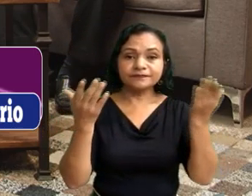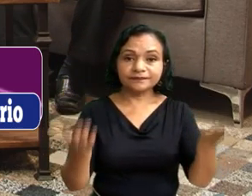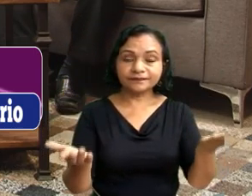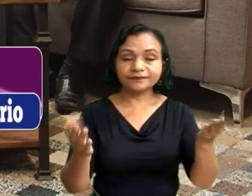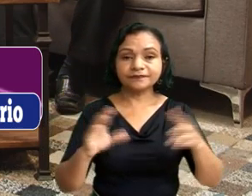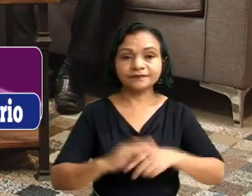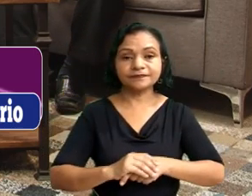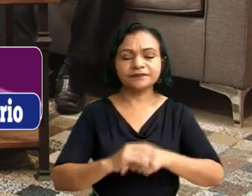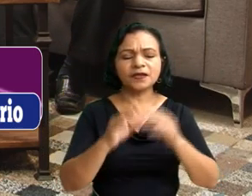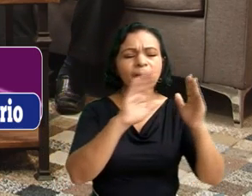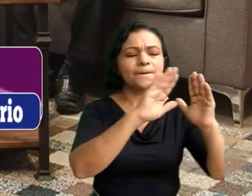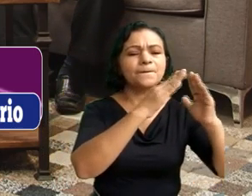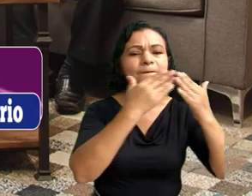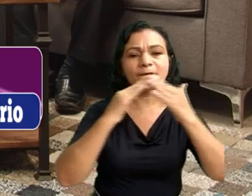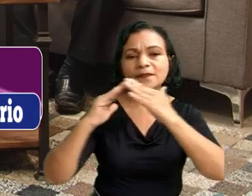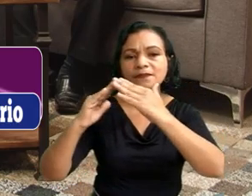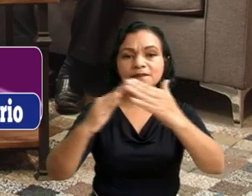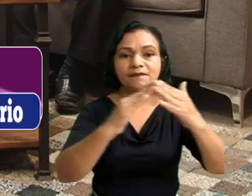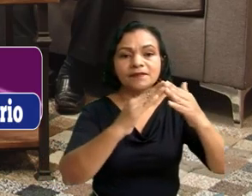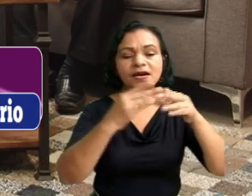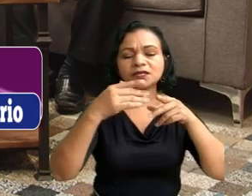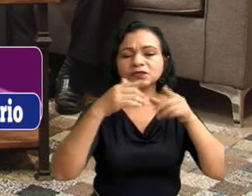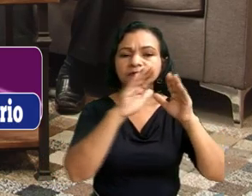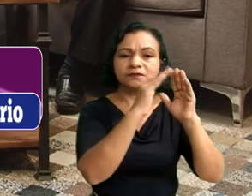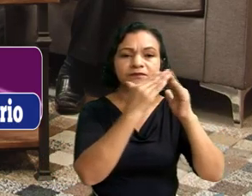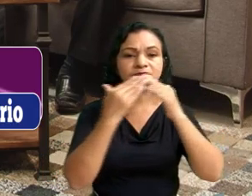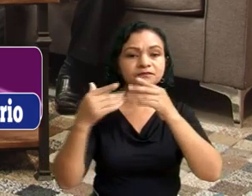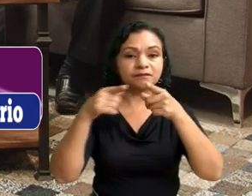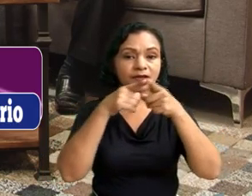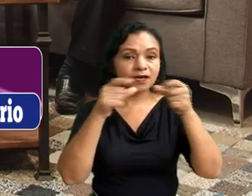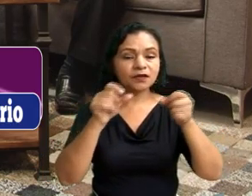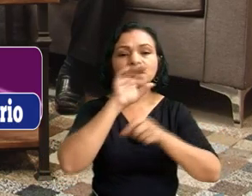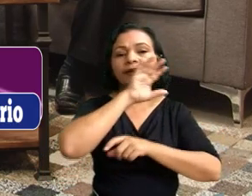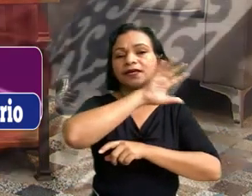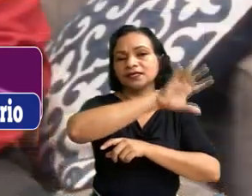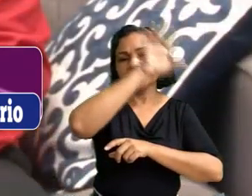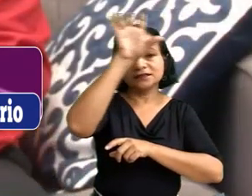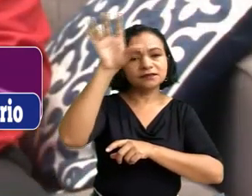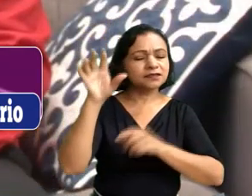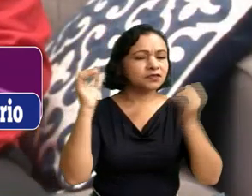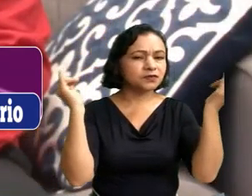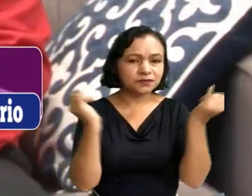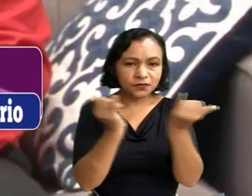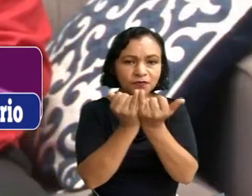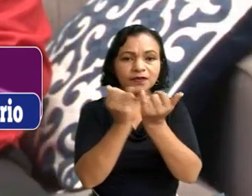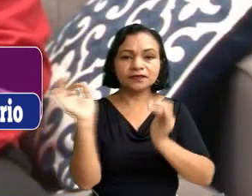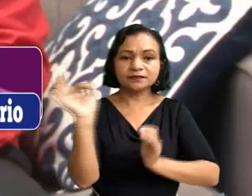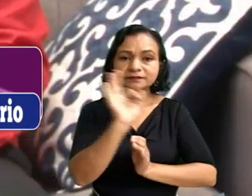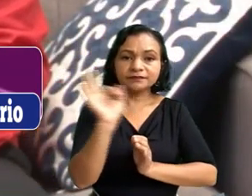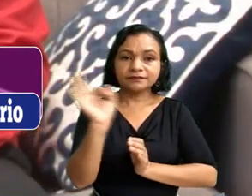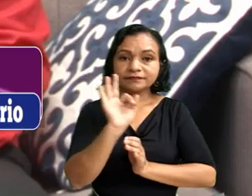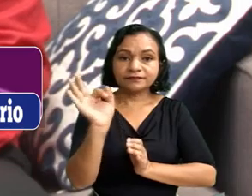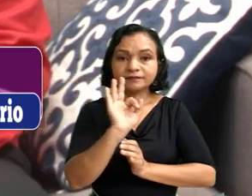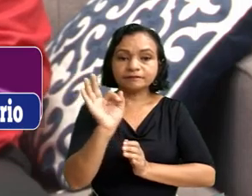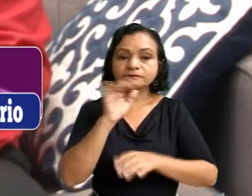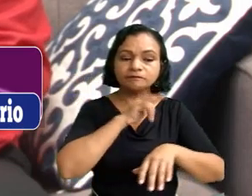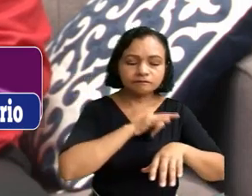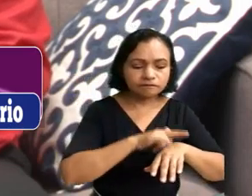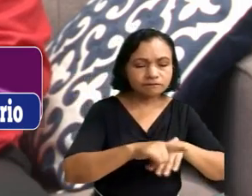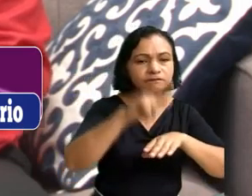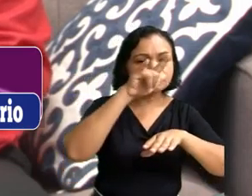en los barrios en los distritos en los departamentos de tal manera de ir buscando